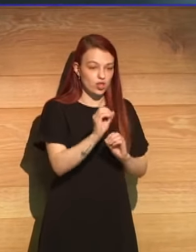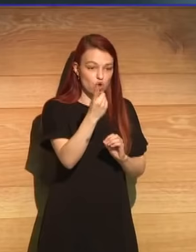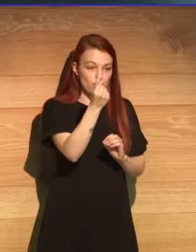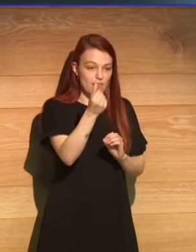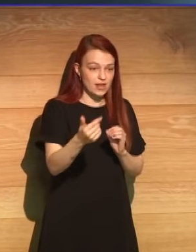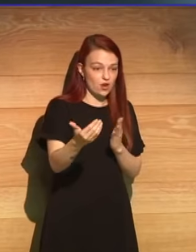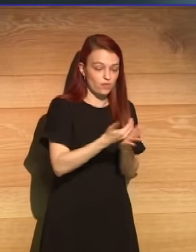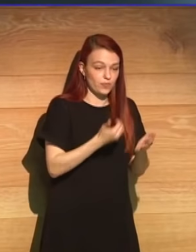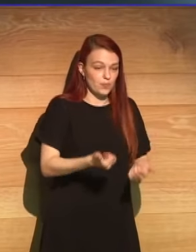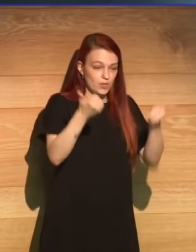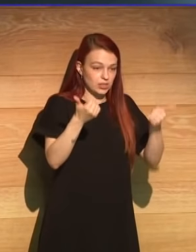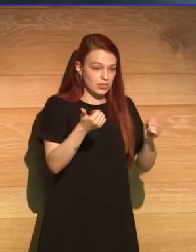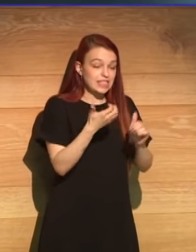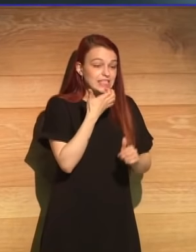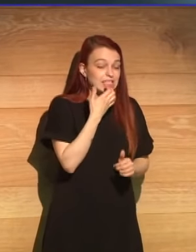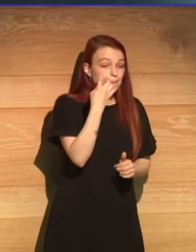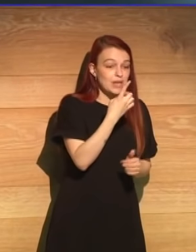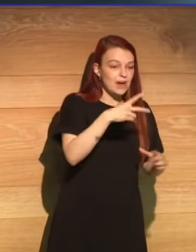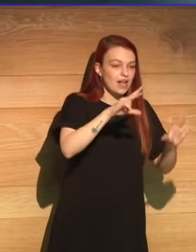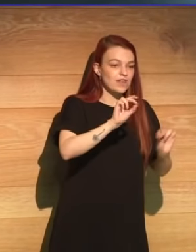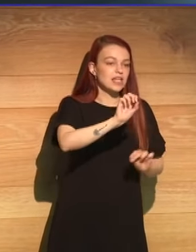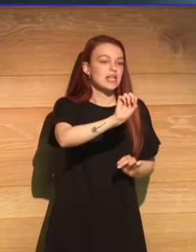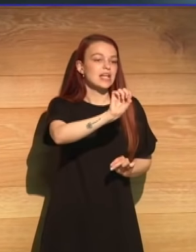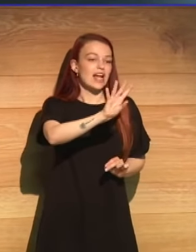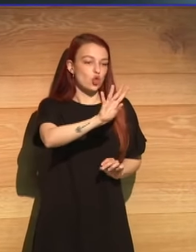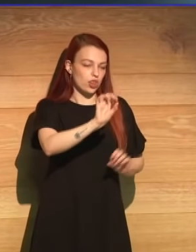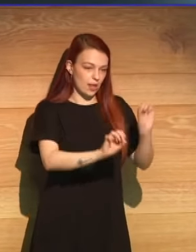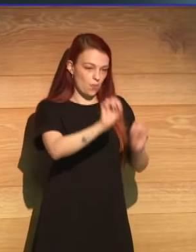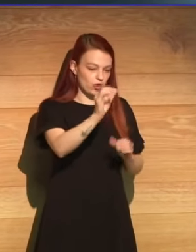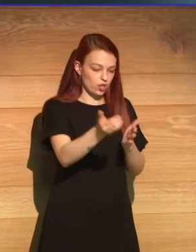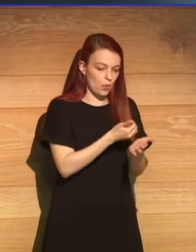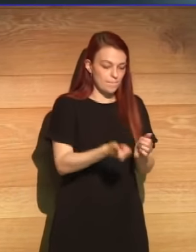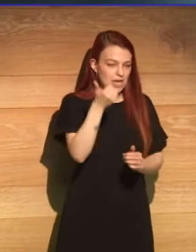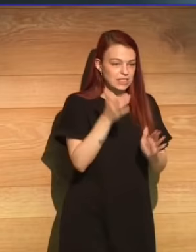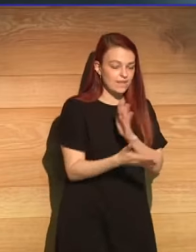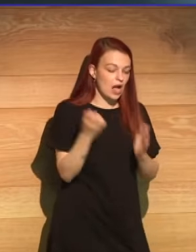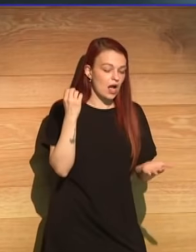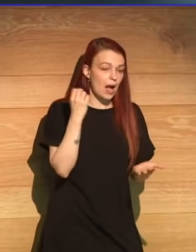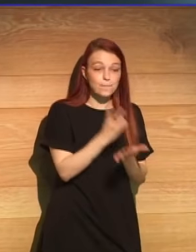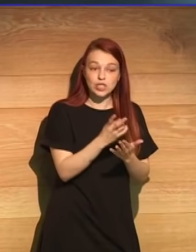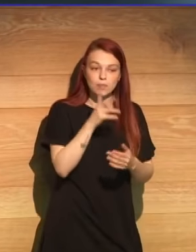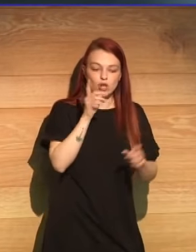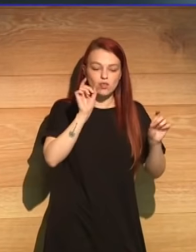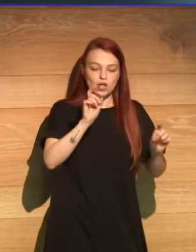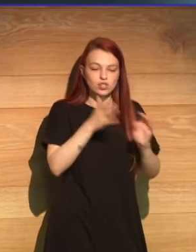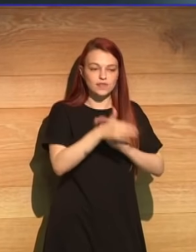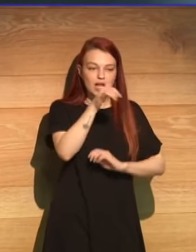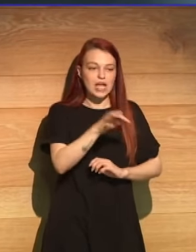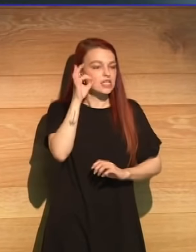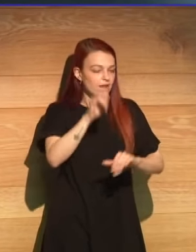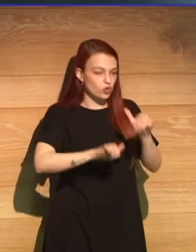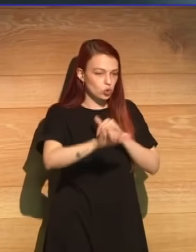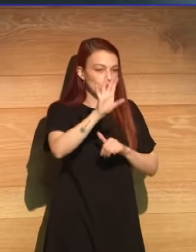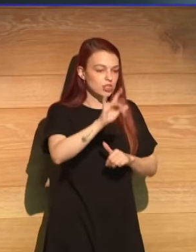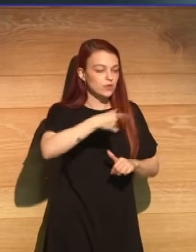ya el 14-19%. Por tanto, la apuesta por la educación es apostar no solo porque ellas tengan un futuro, ingresos familiares, sino